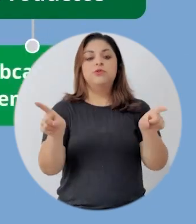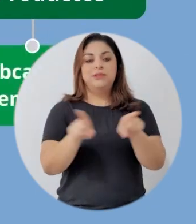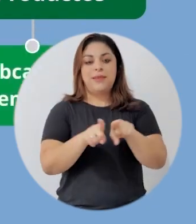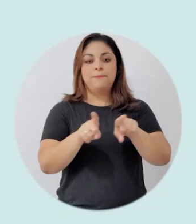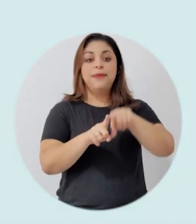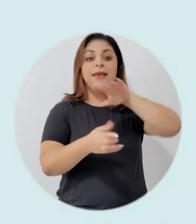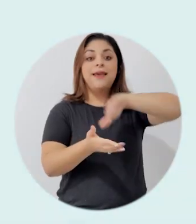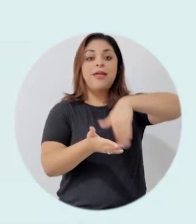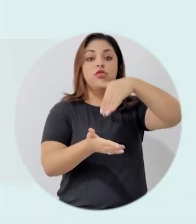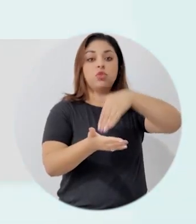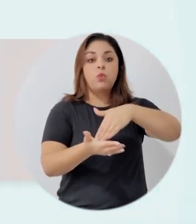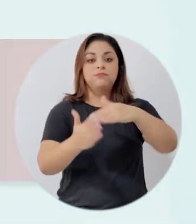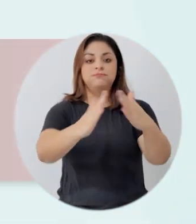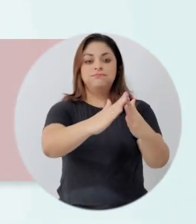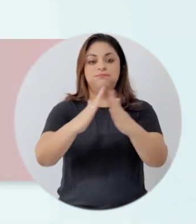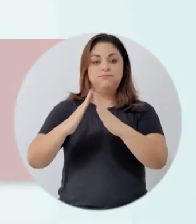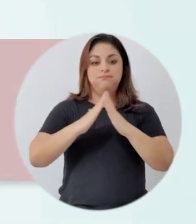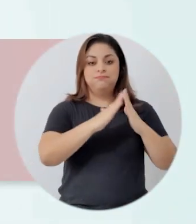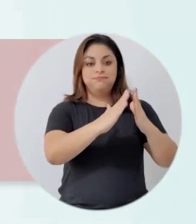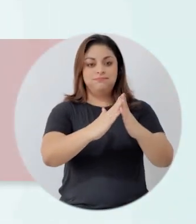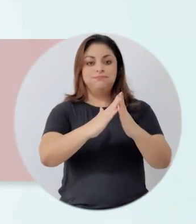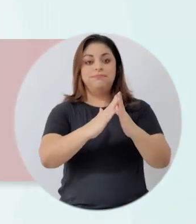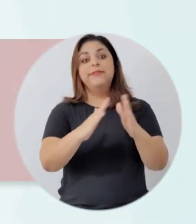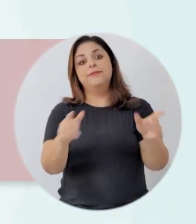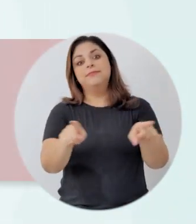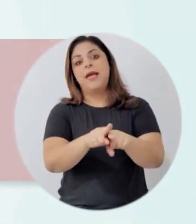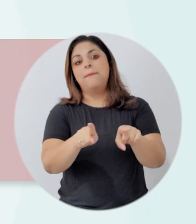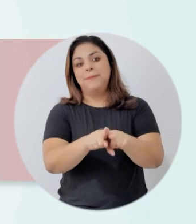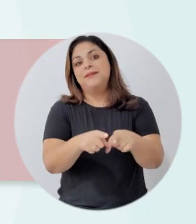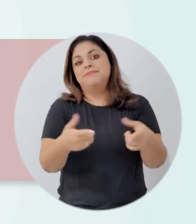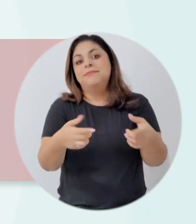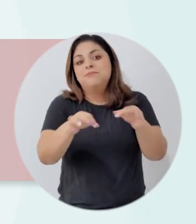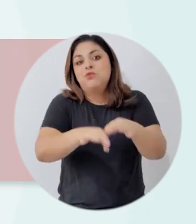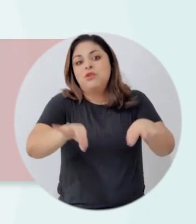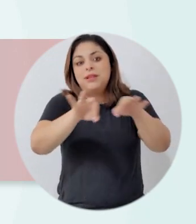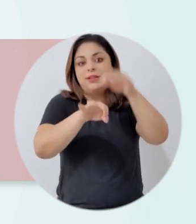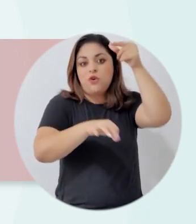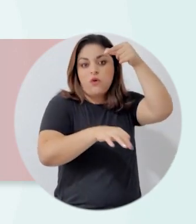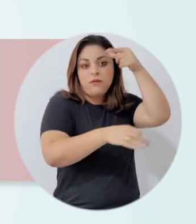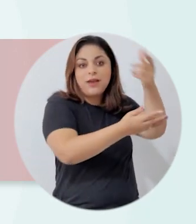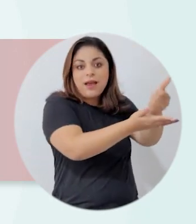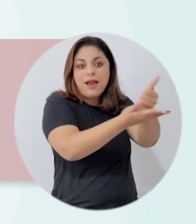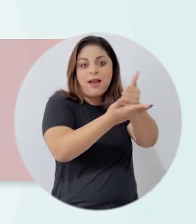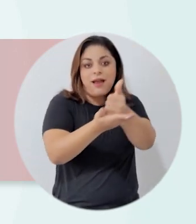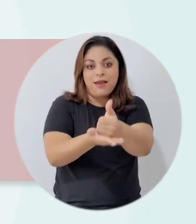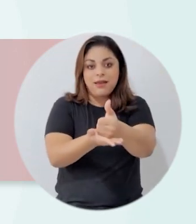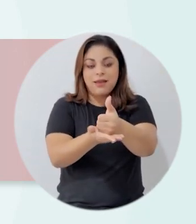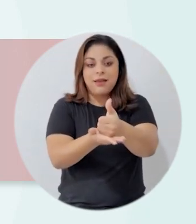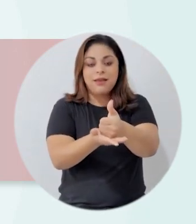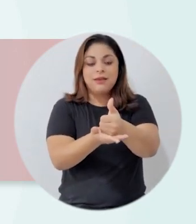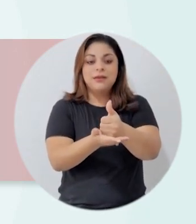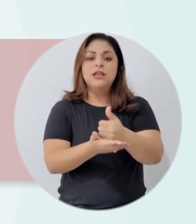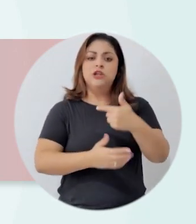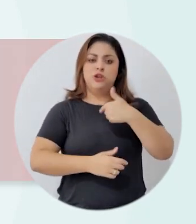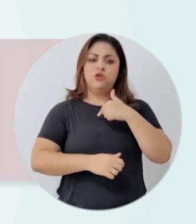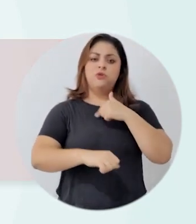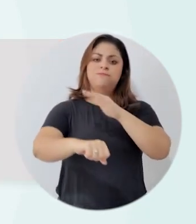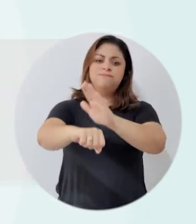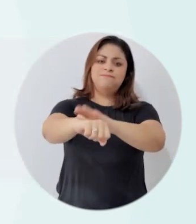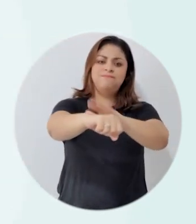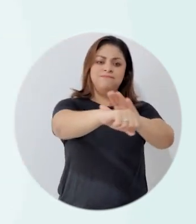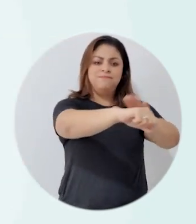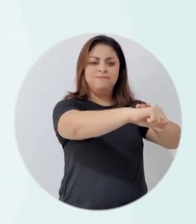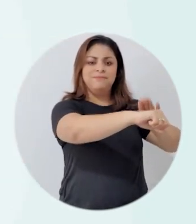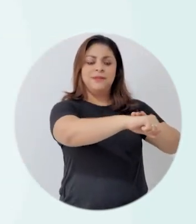Entonces, también el factor gobierno pues es muy importante y verdaderamente hago un llamado a